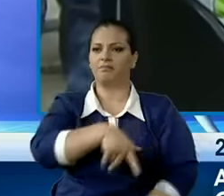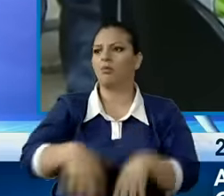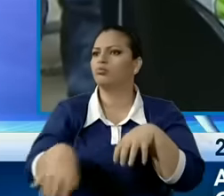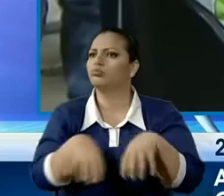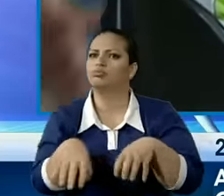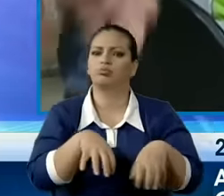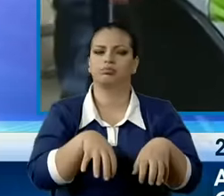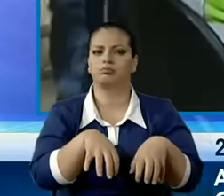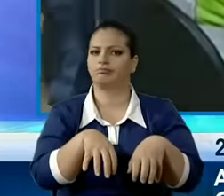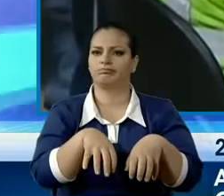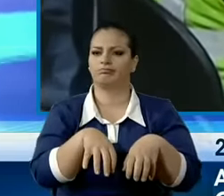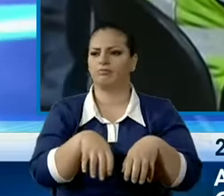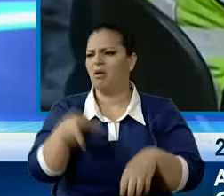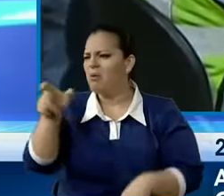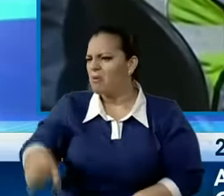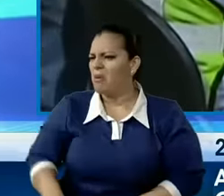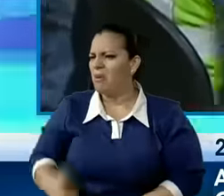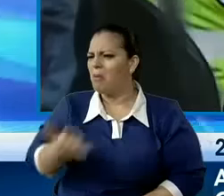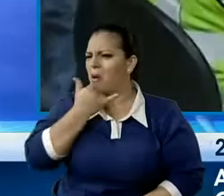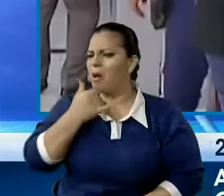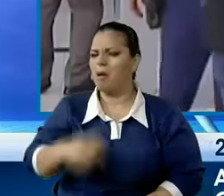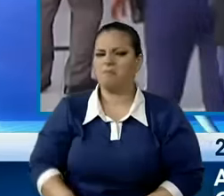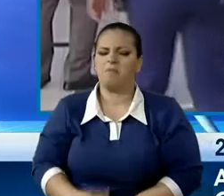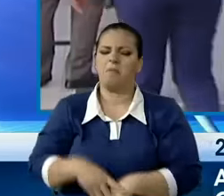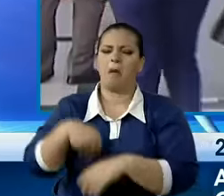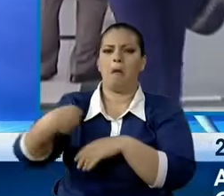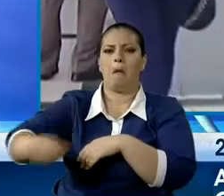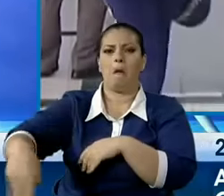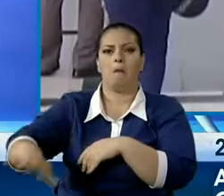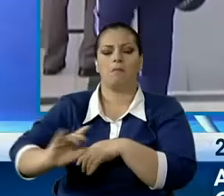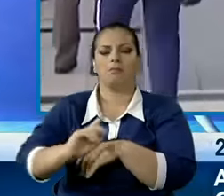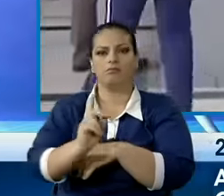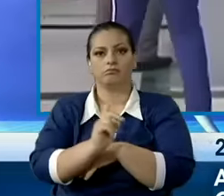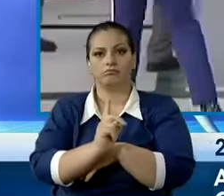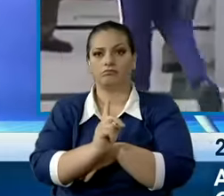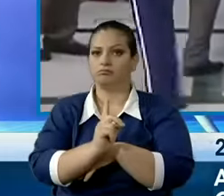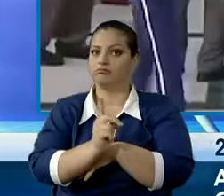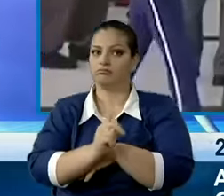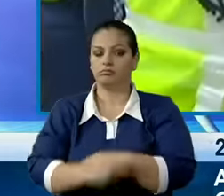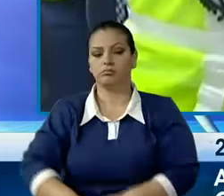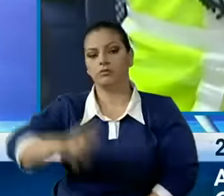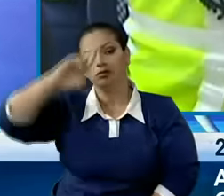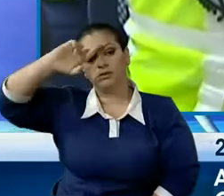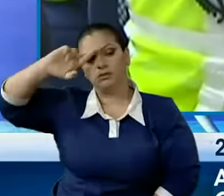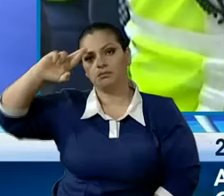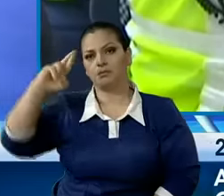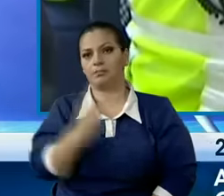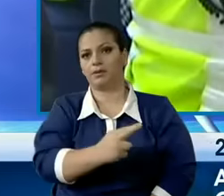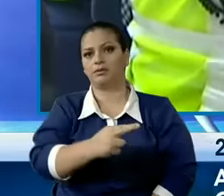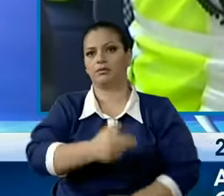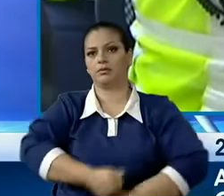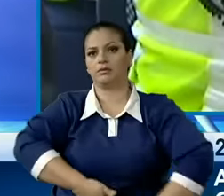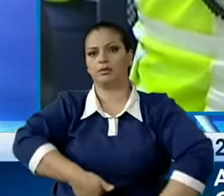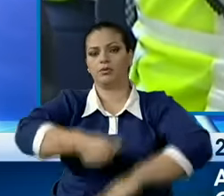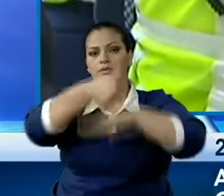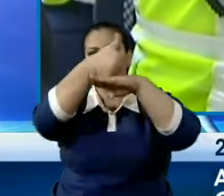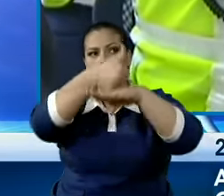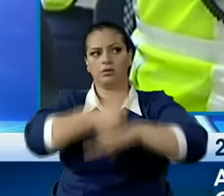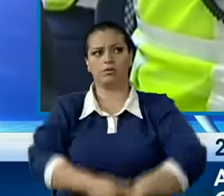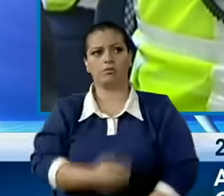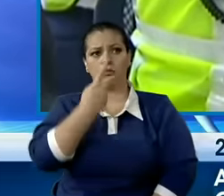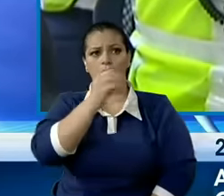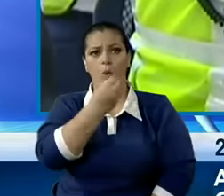y con la severidad que debía actuar. Y por eso se van a seguir sucediendo estos temas. Y esta falta de respeto y este abuso contra estos jóvenes agentes,